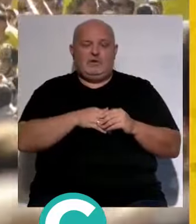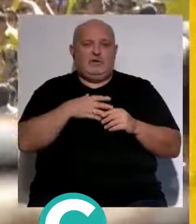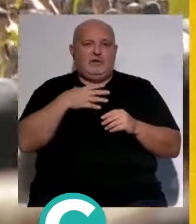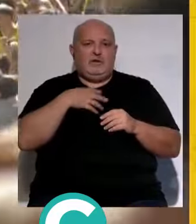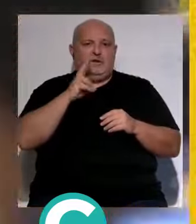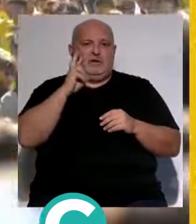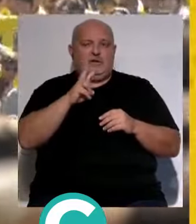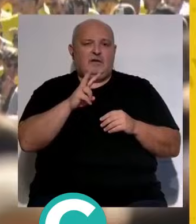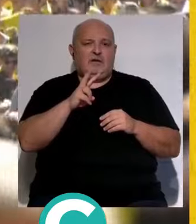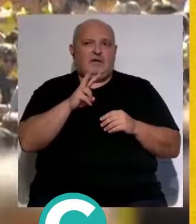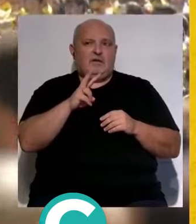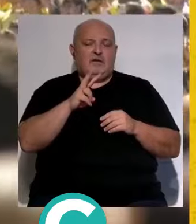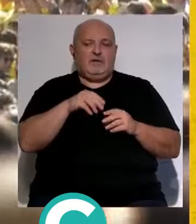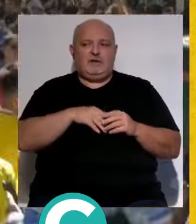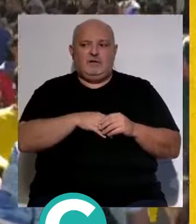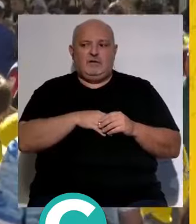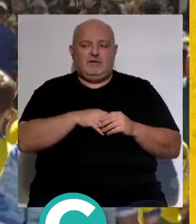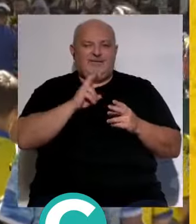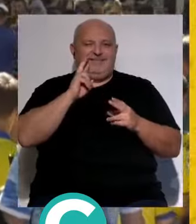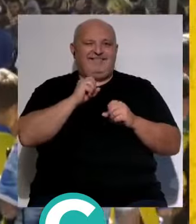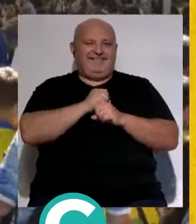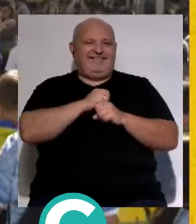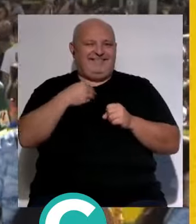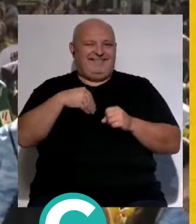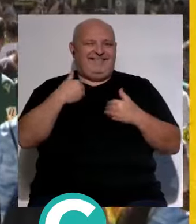ver al aceitunero.